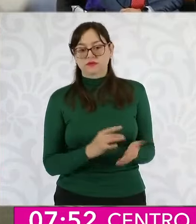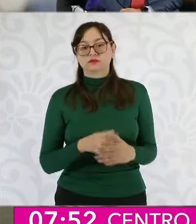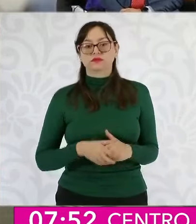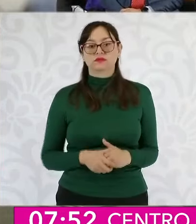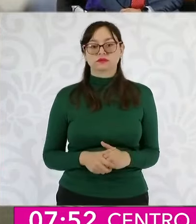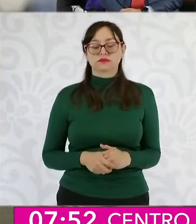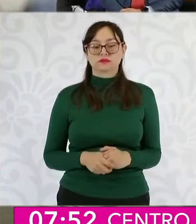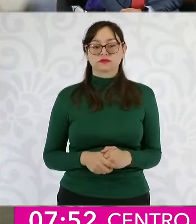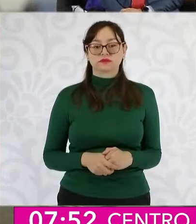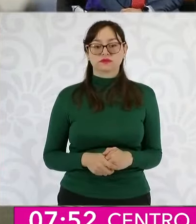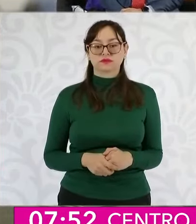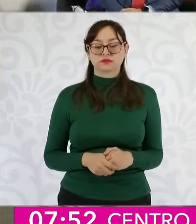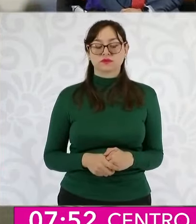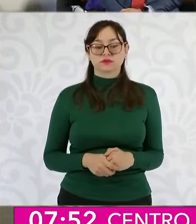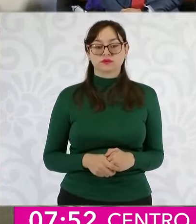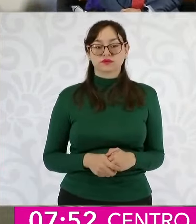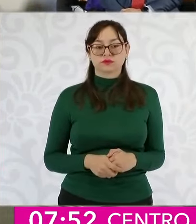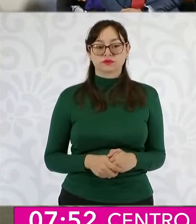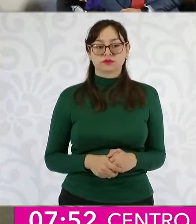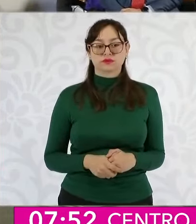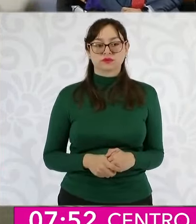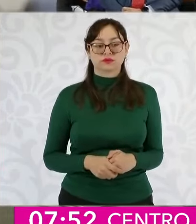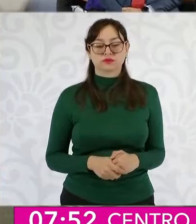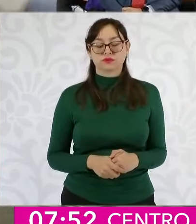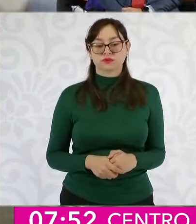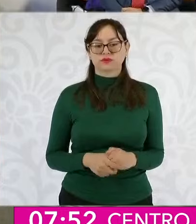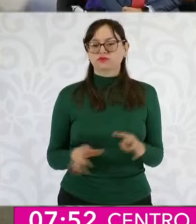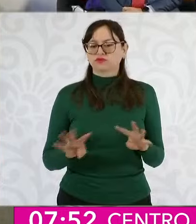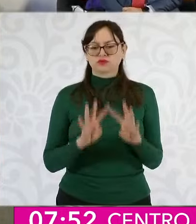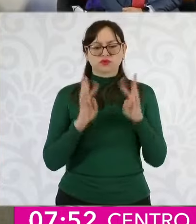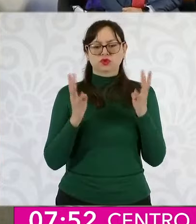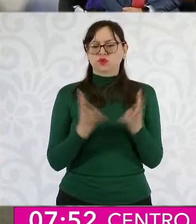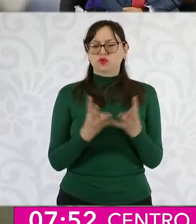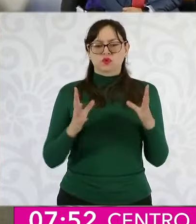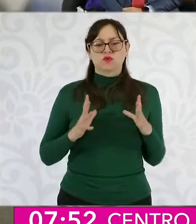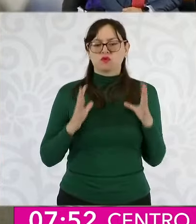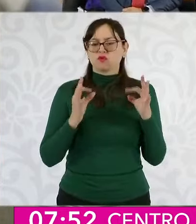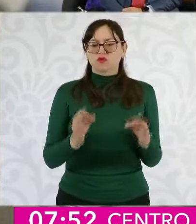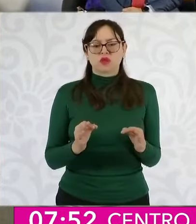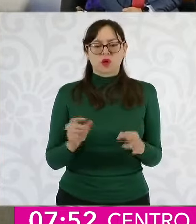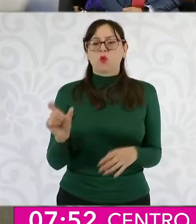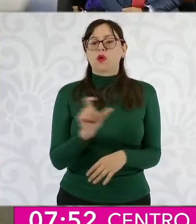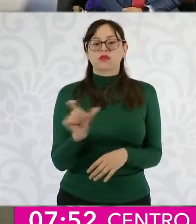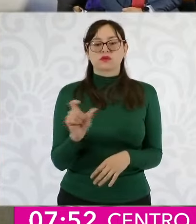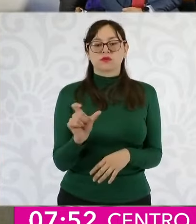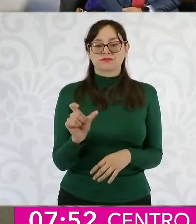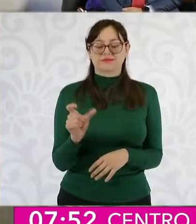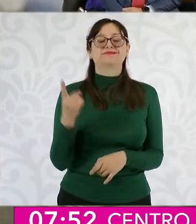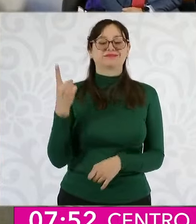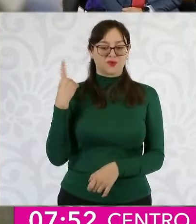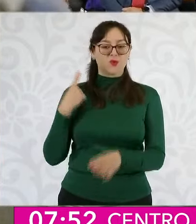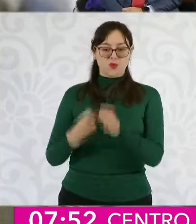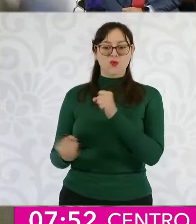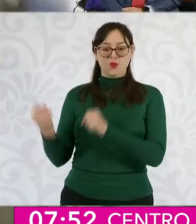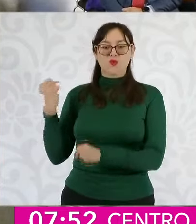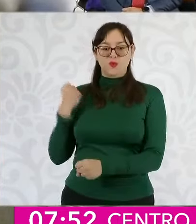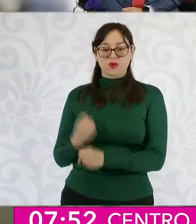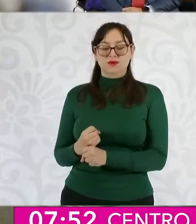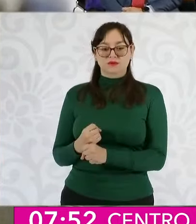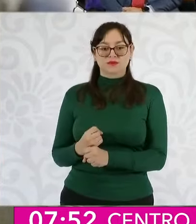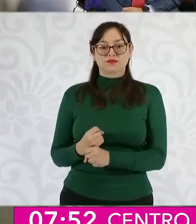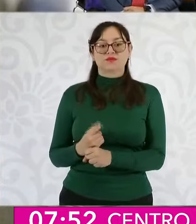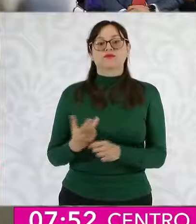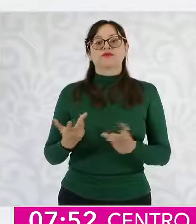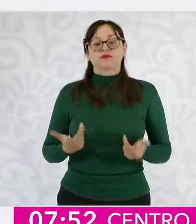misión. Y el Consejo en realidad tiene origen hace exactamente un año que la presidenta hizo el